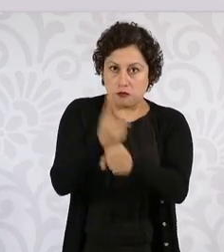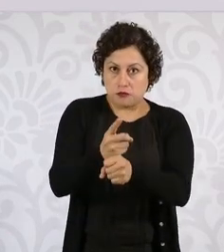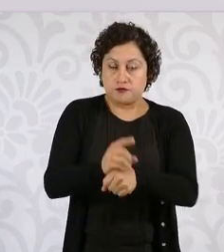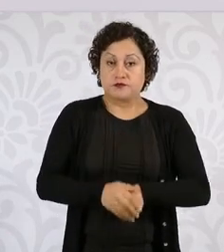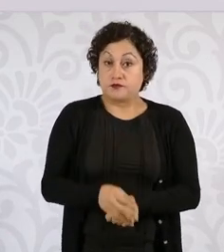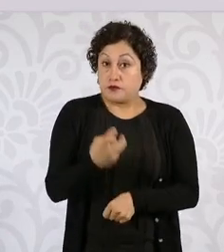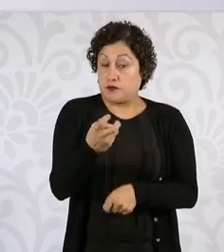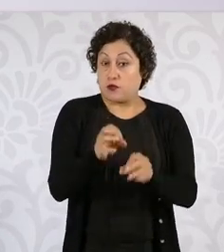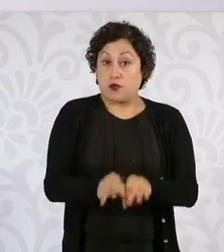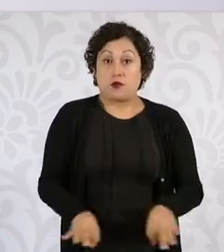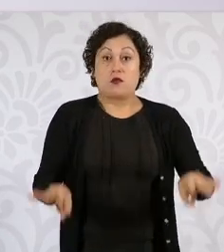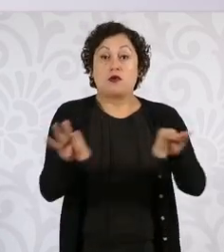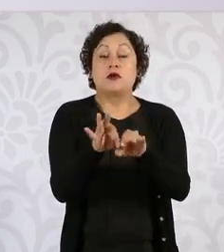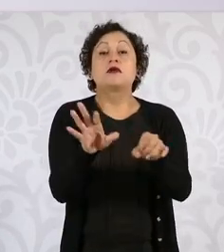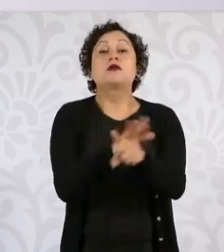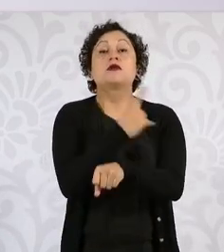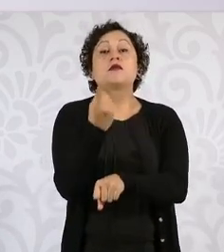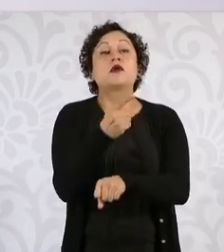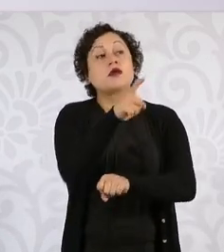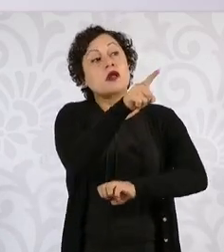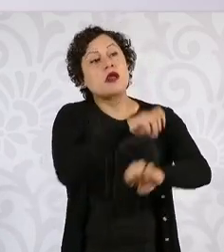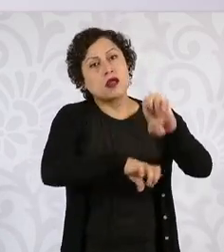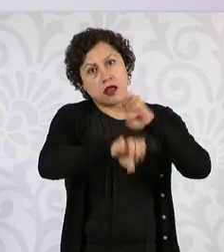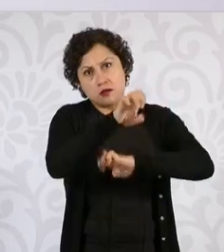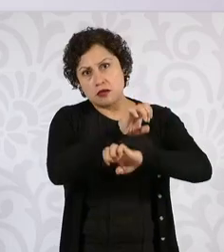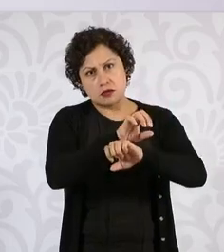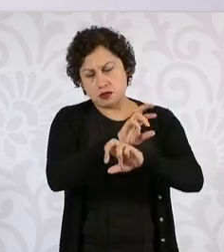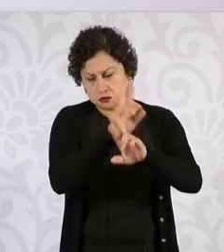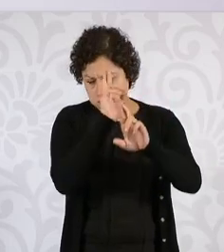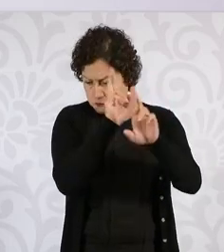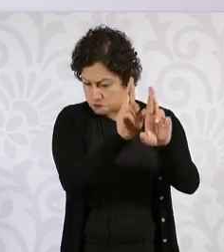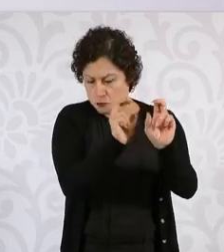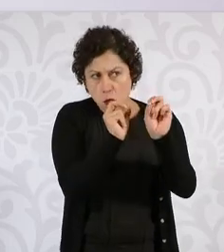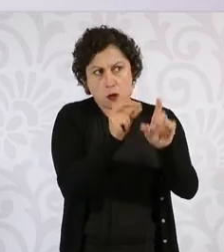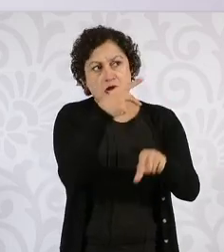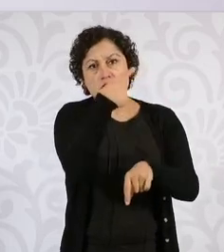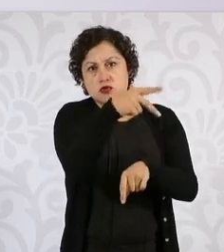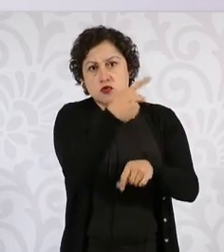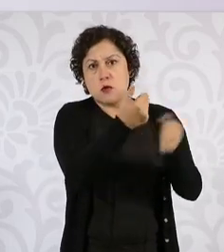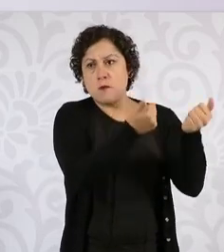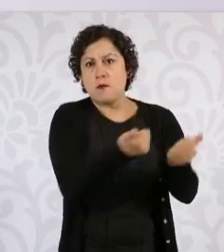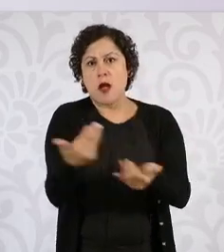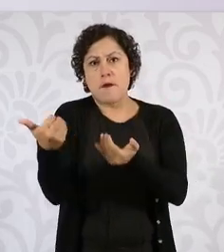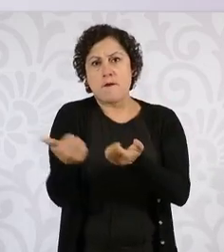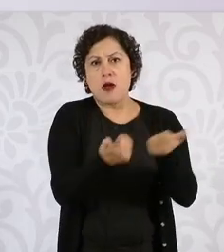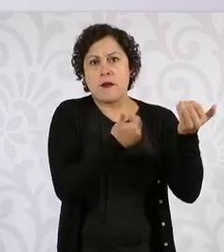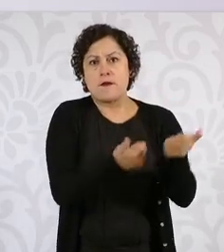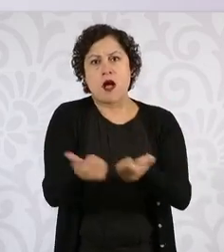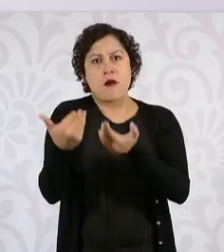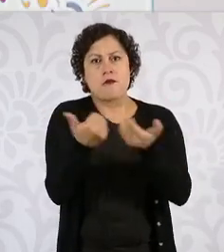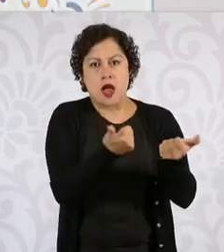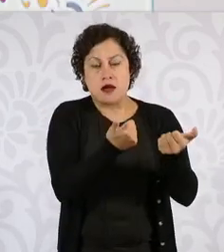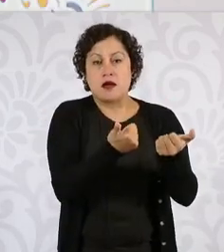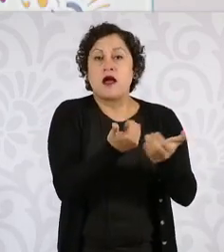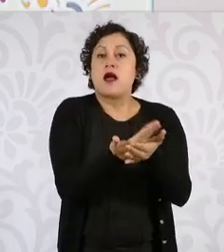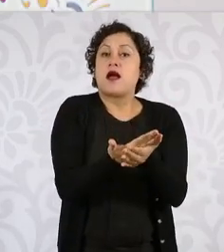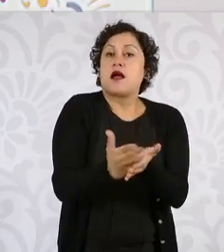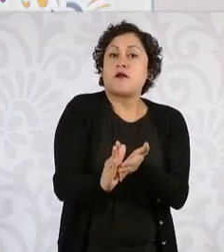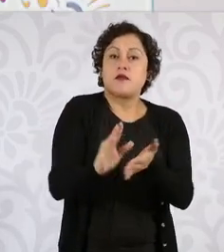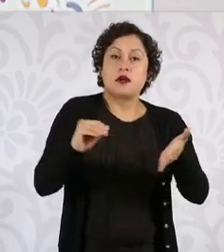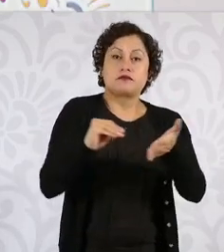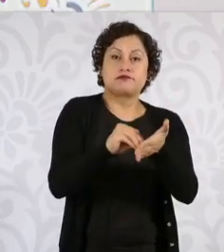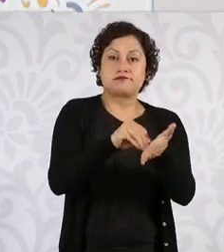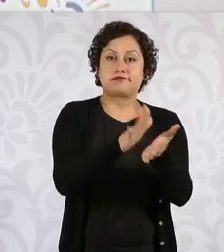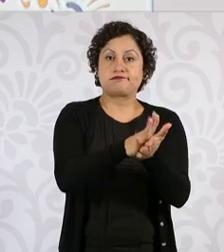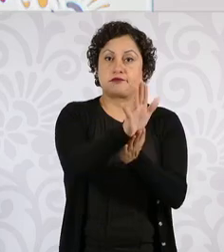mantiene la concesión del transporte de carga de ferrocarril, se permite ya en la Constitución abiertamente y